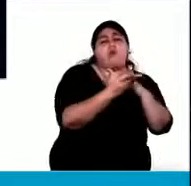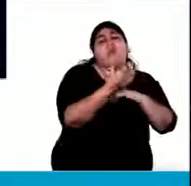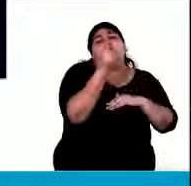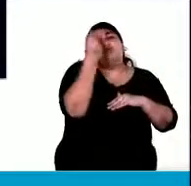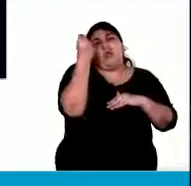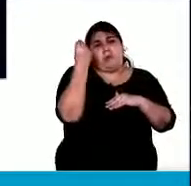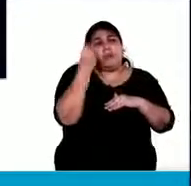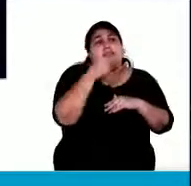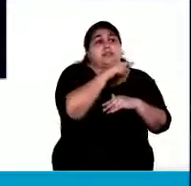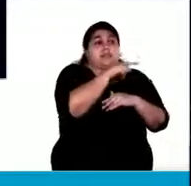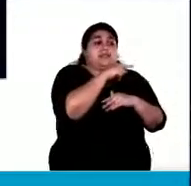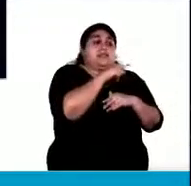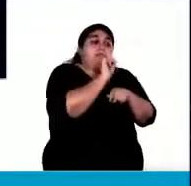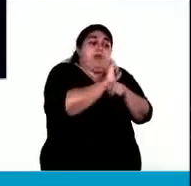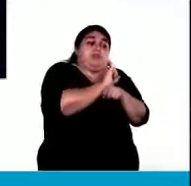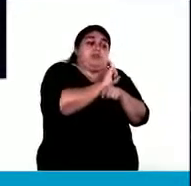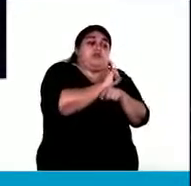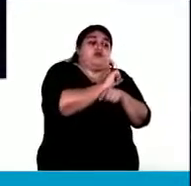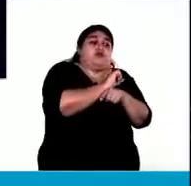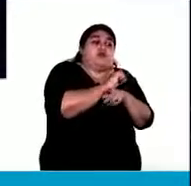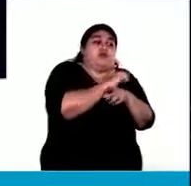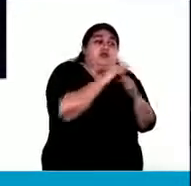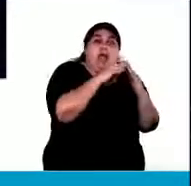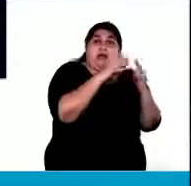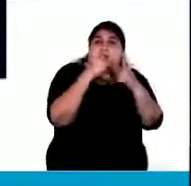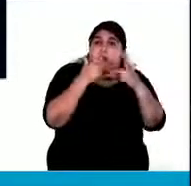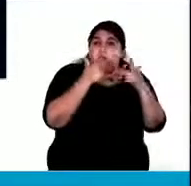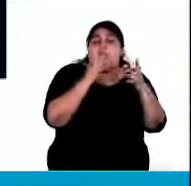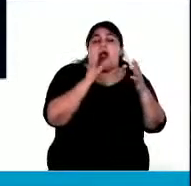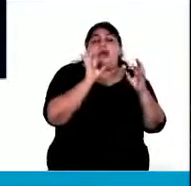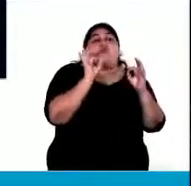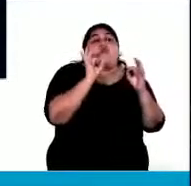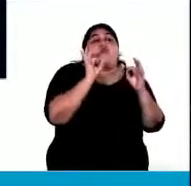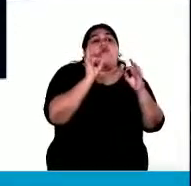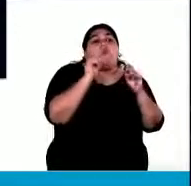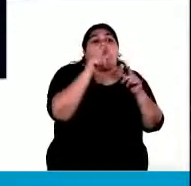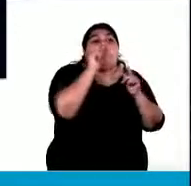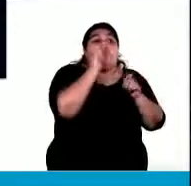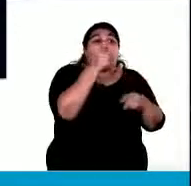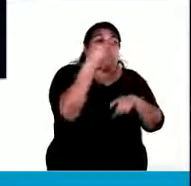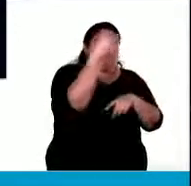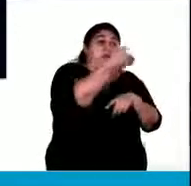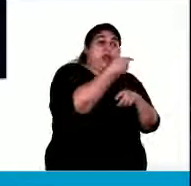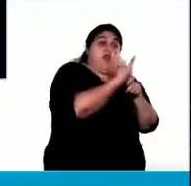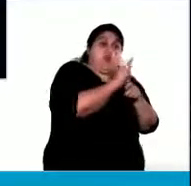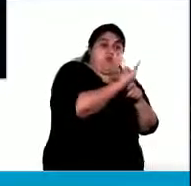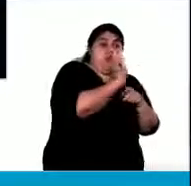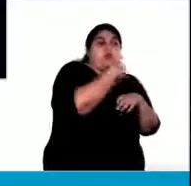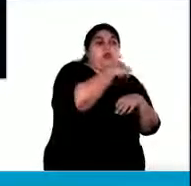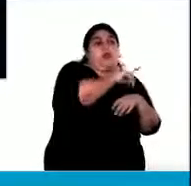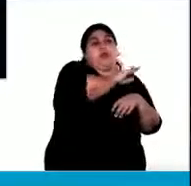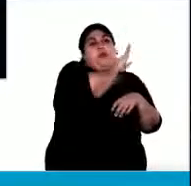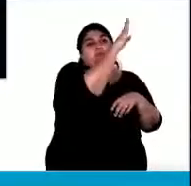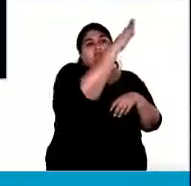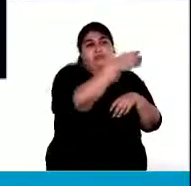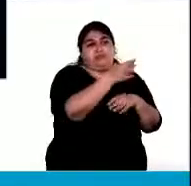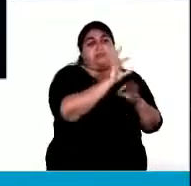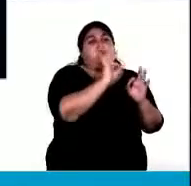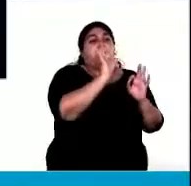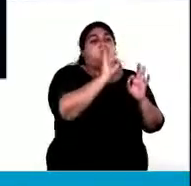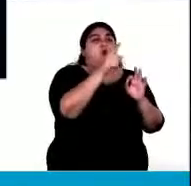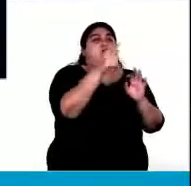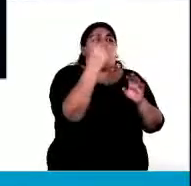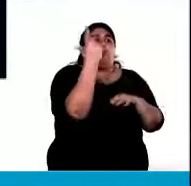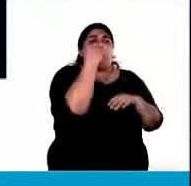veces tiene que o no puede realizar las visitas o tiene que trasladarse demasiado para